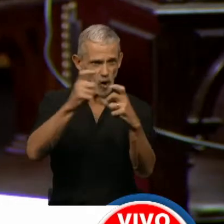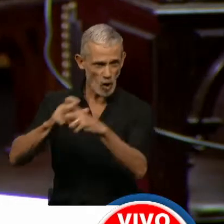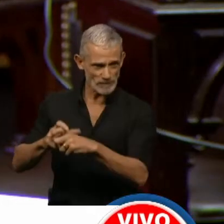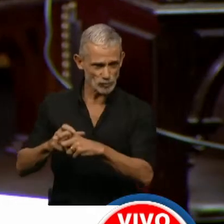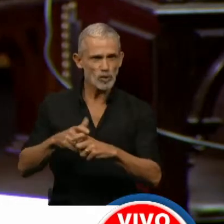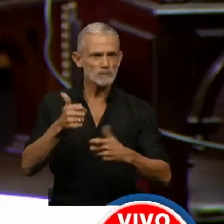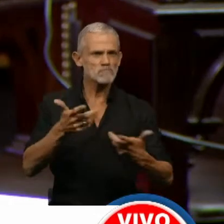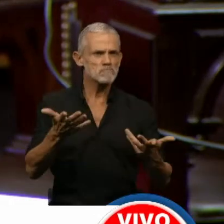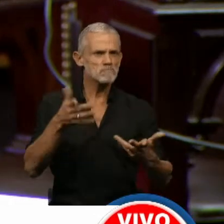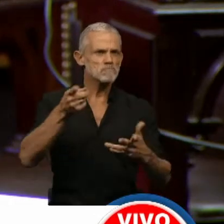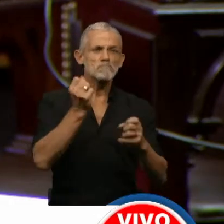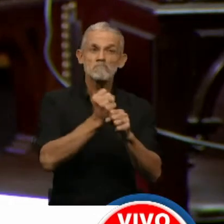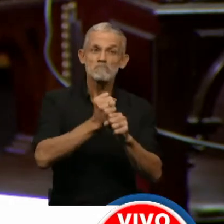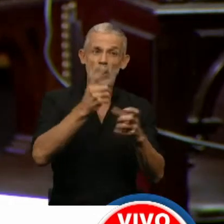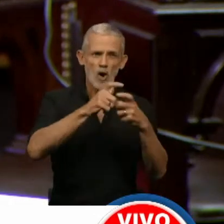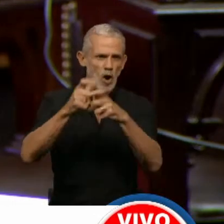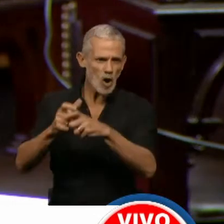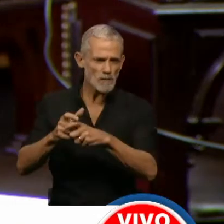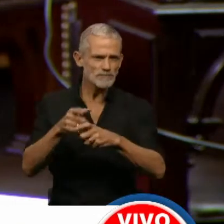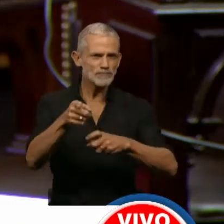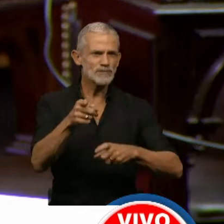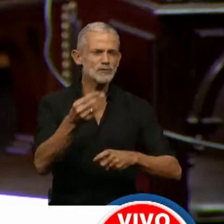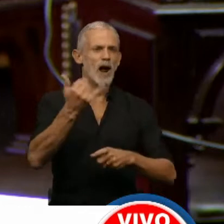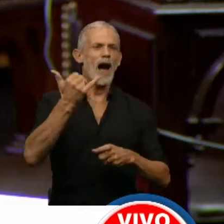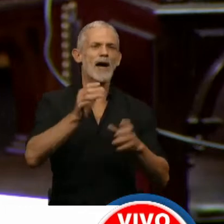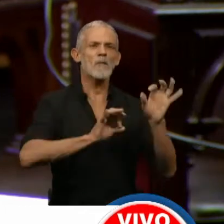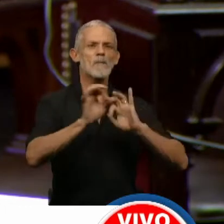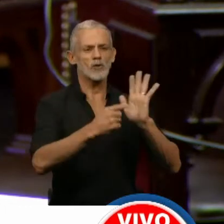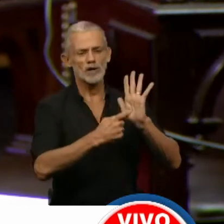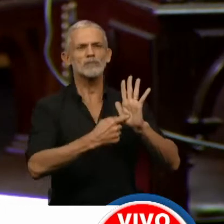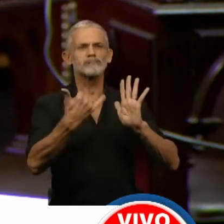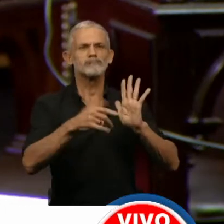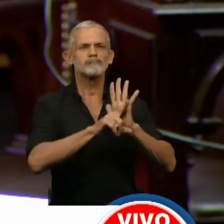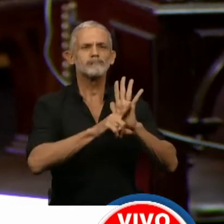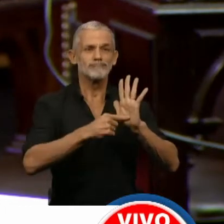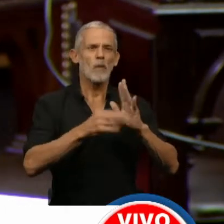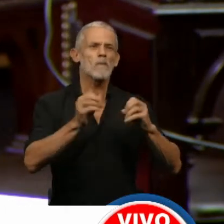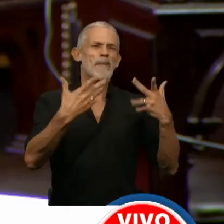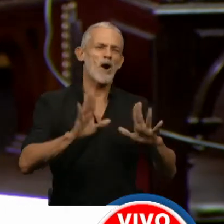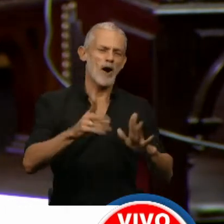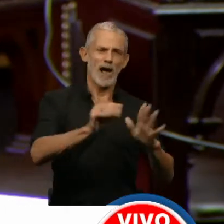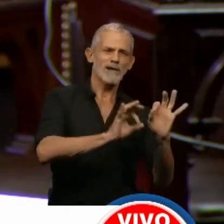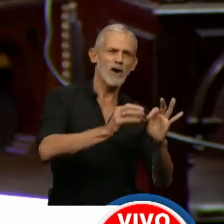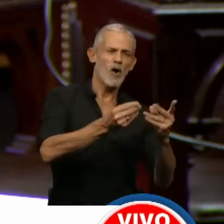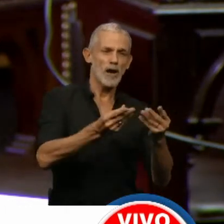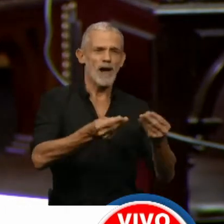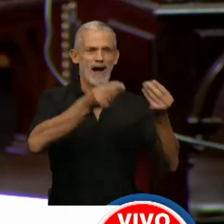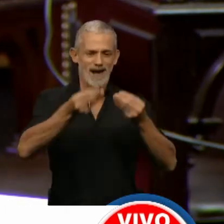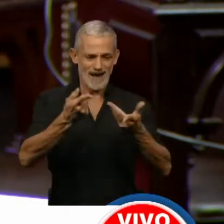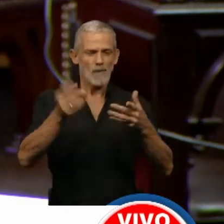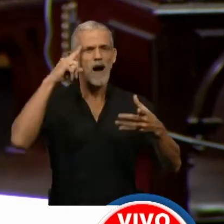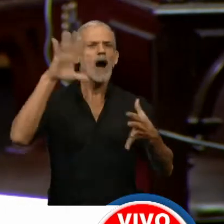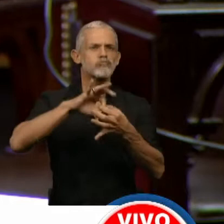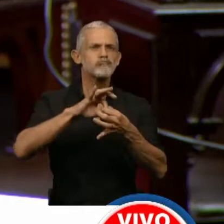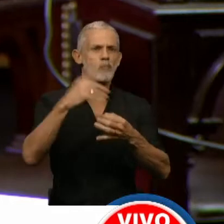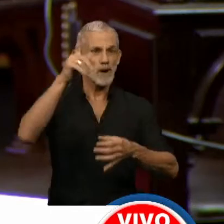comisiones. Esto ha hecho que dentro de lo posible tenemos un proyecto de ley que fue mejorado, un proyecto de ley que vuelve a marcar una coherencia